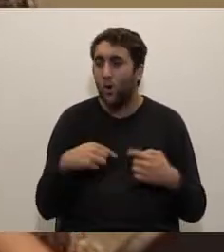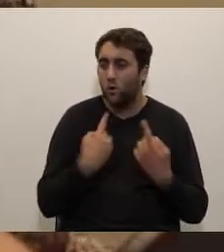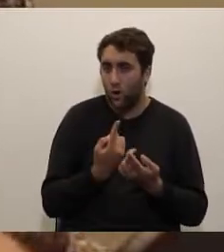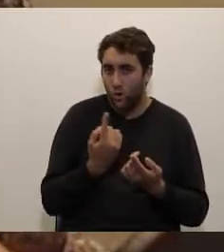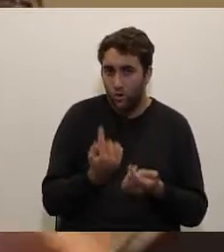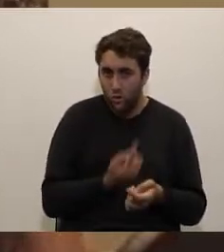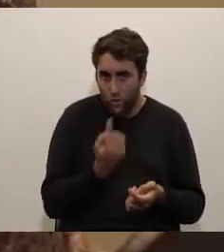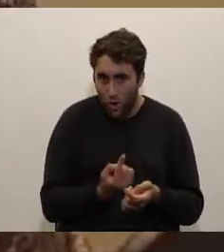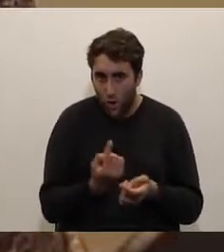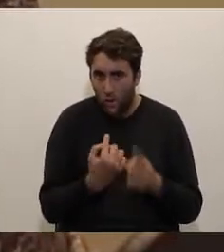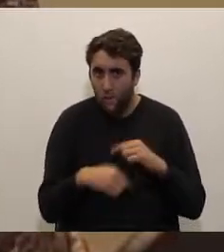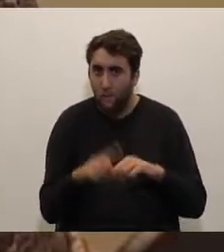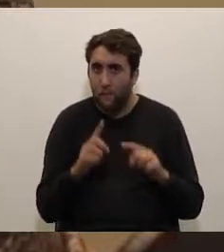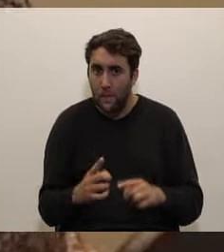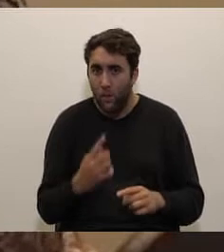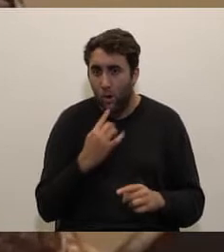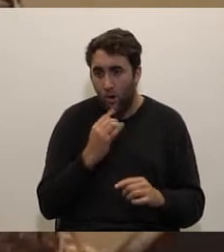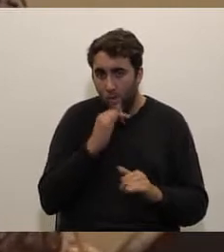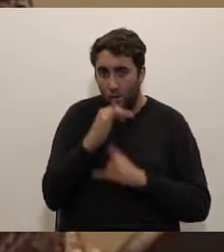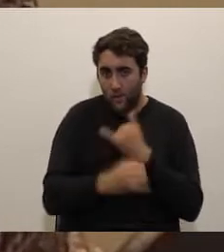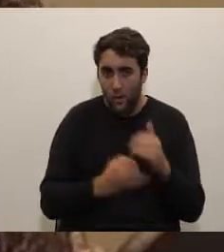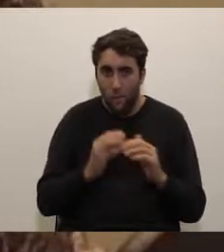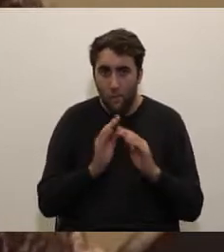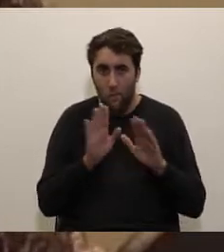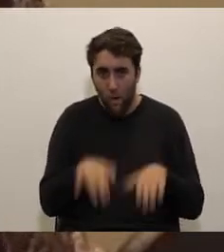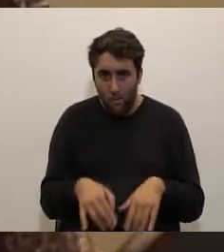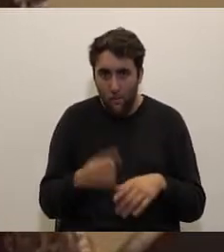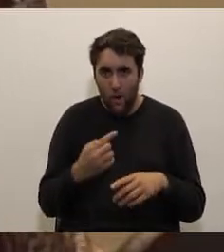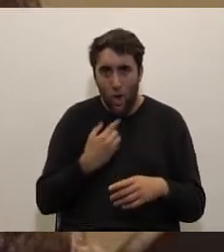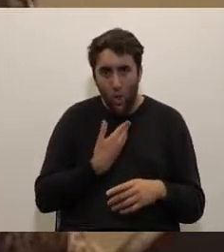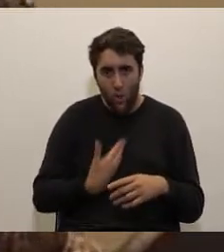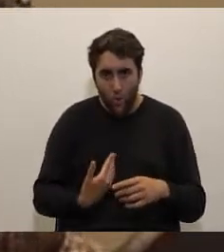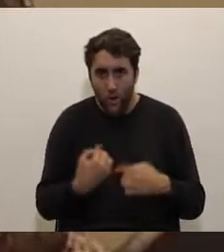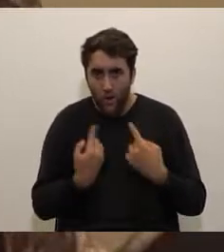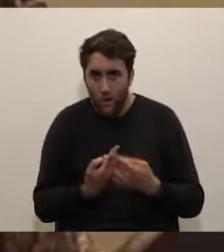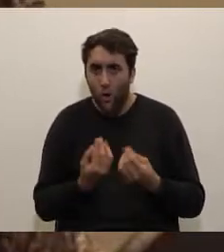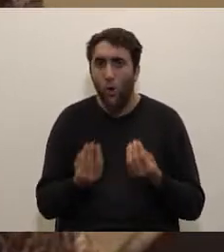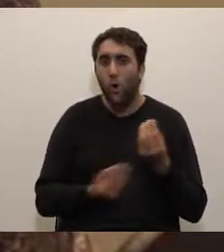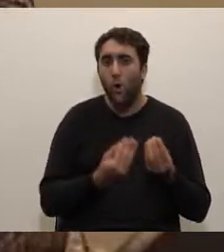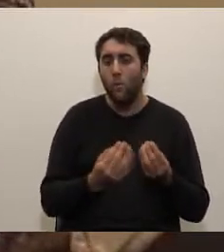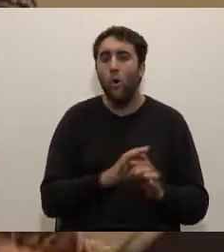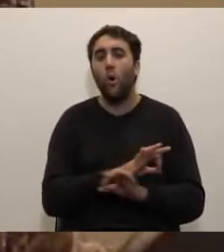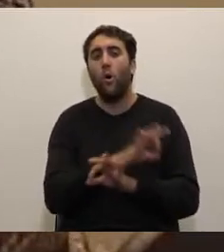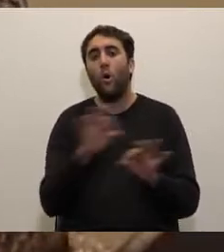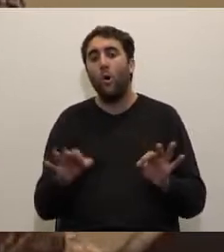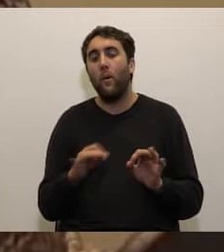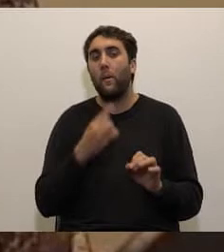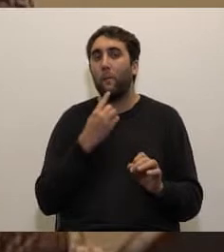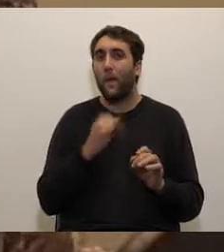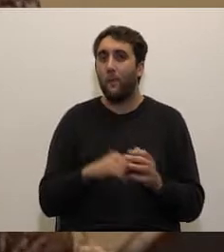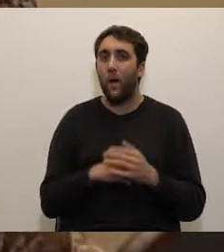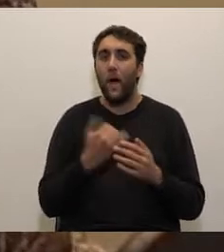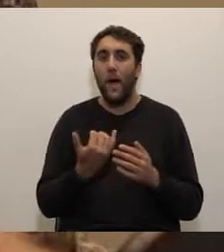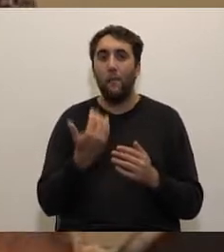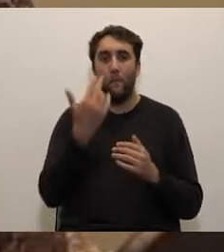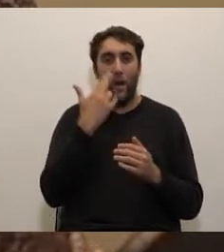autonomía, soberanía sobre nuestra propia información? ¿Hasta qué punto tenemos algunas